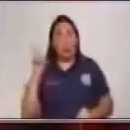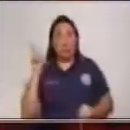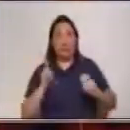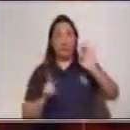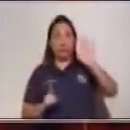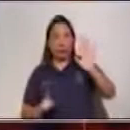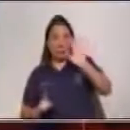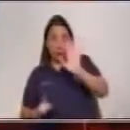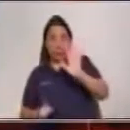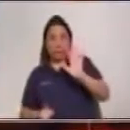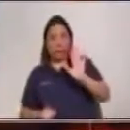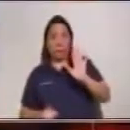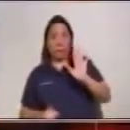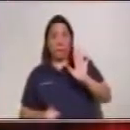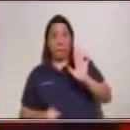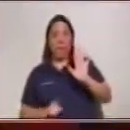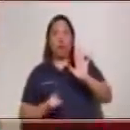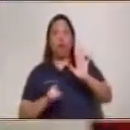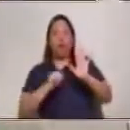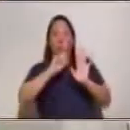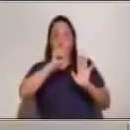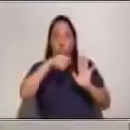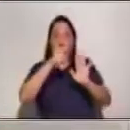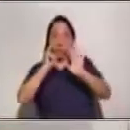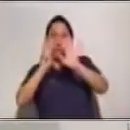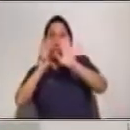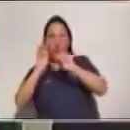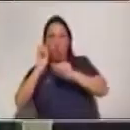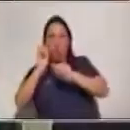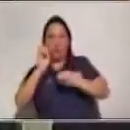55 y 80.